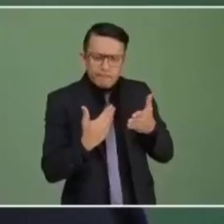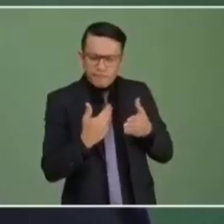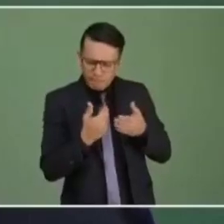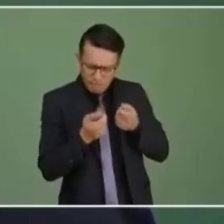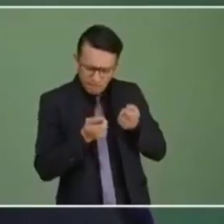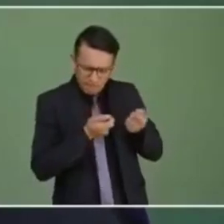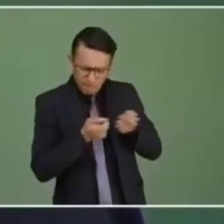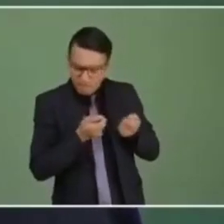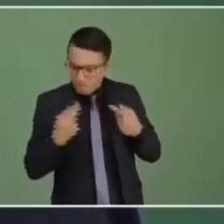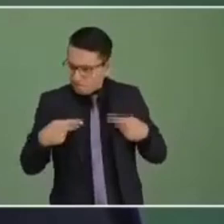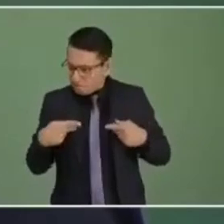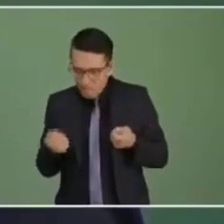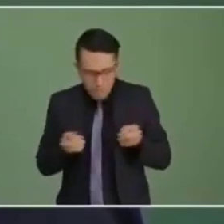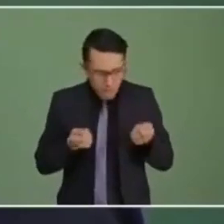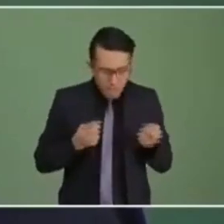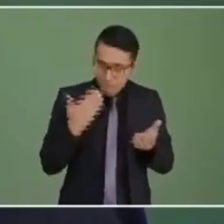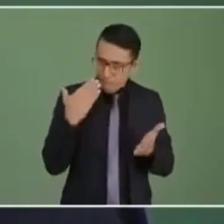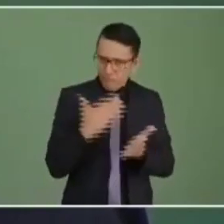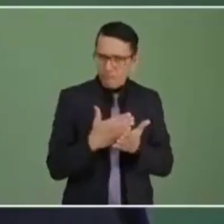manipulando a la gente